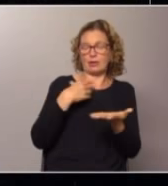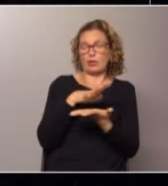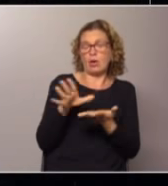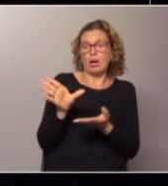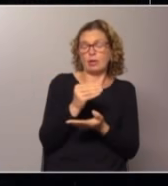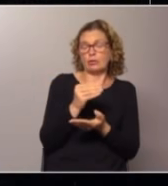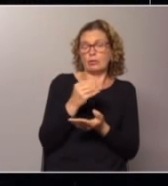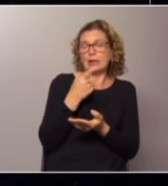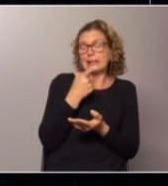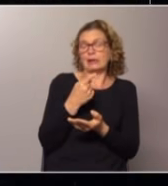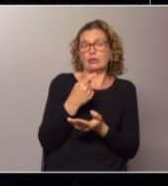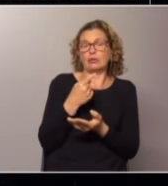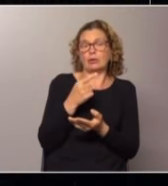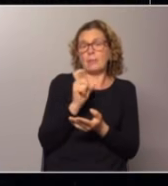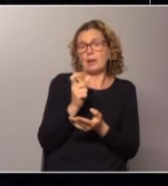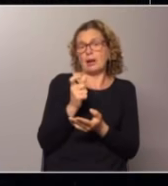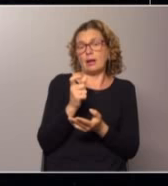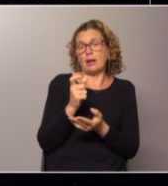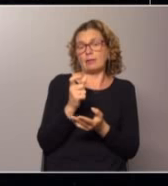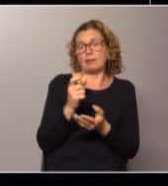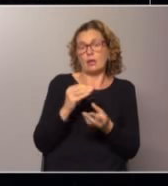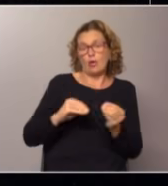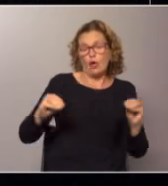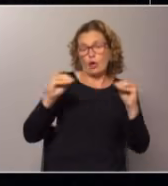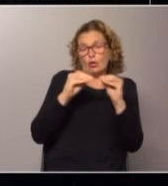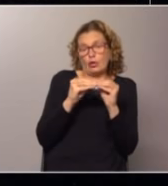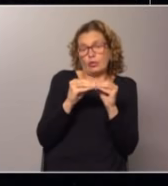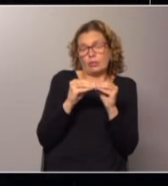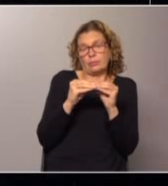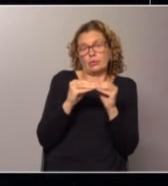ejemplo llamado poliarquía a falta de un concepto más